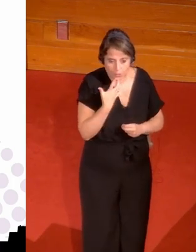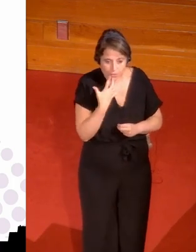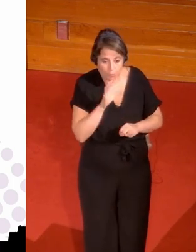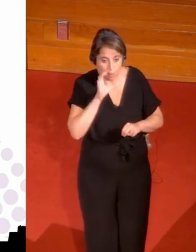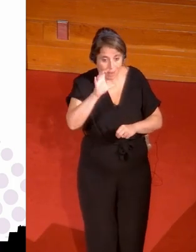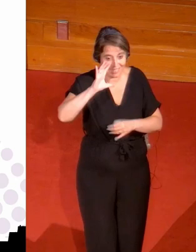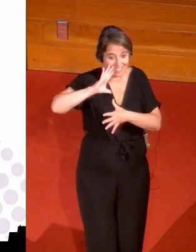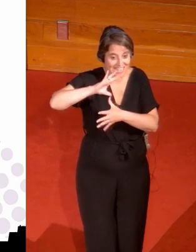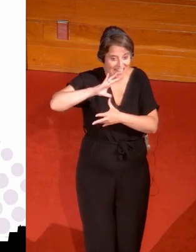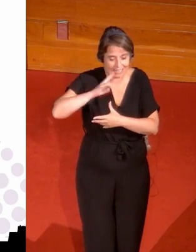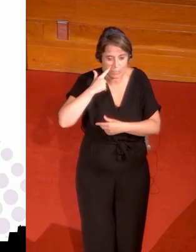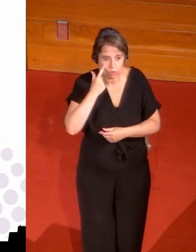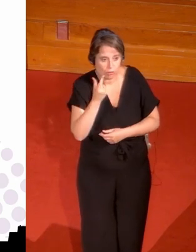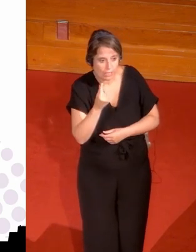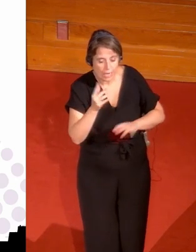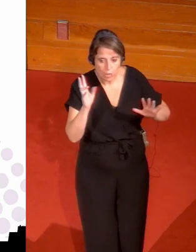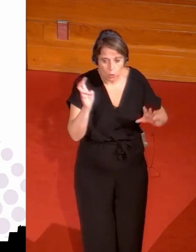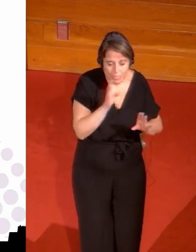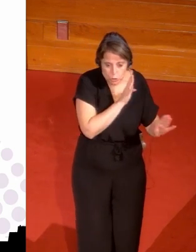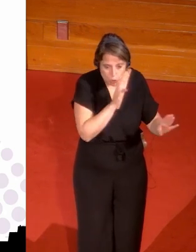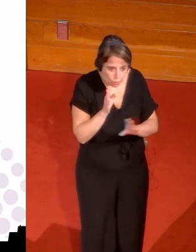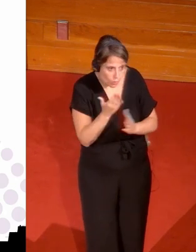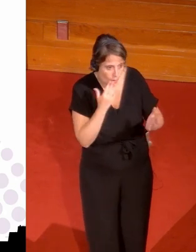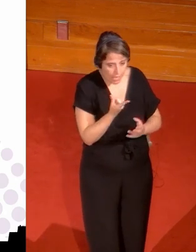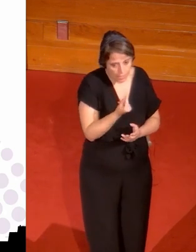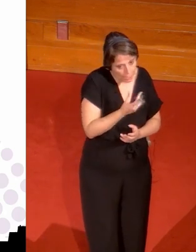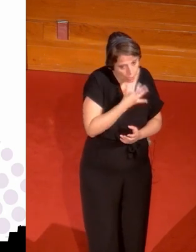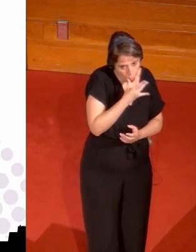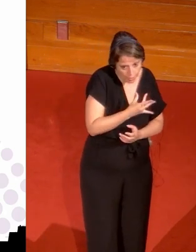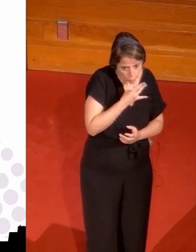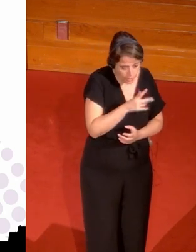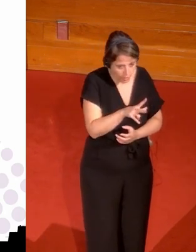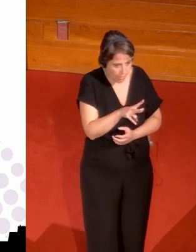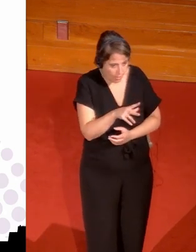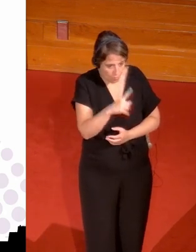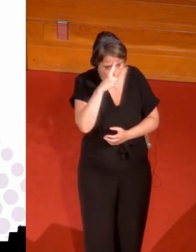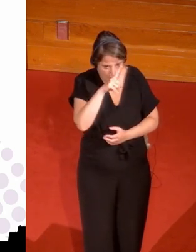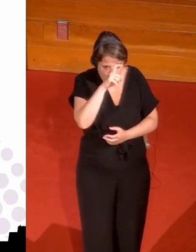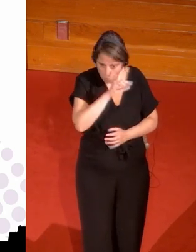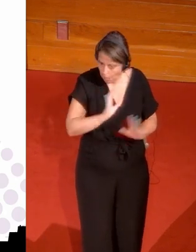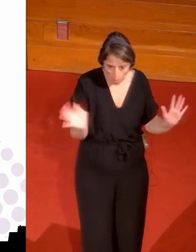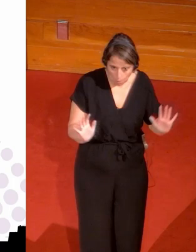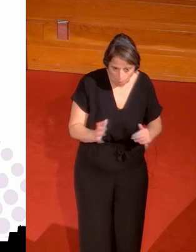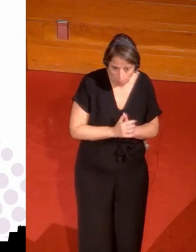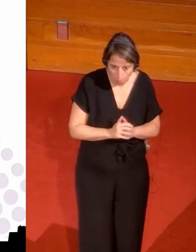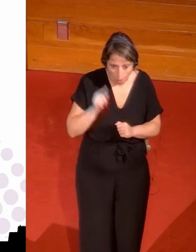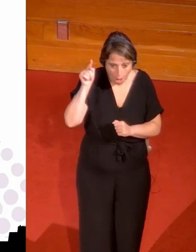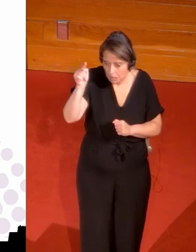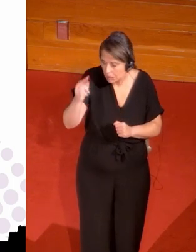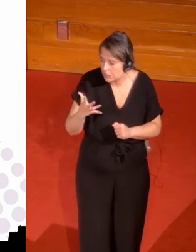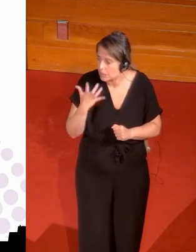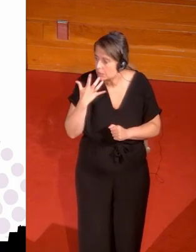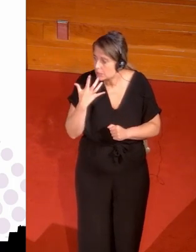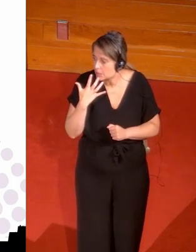países latinos con el dinero no todo todo escondido y hablar de dinero Está es es de mala educación o sea ahí por ejemplo si